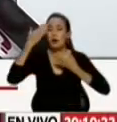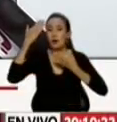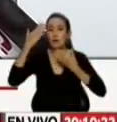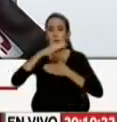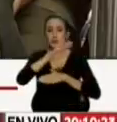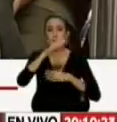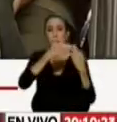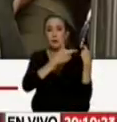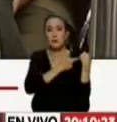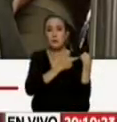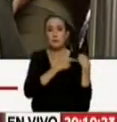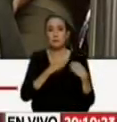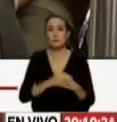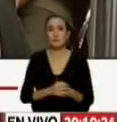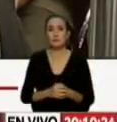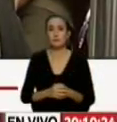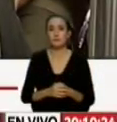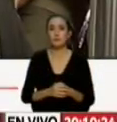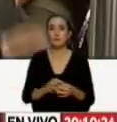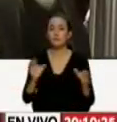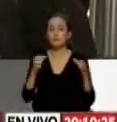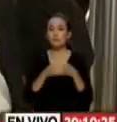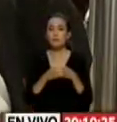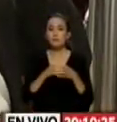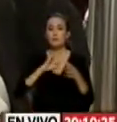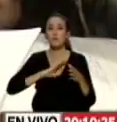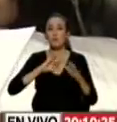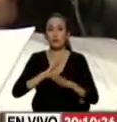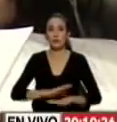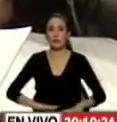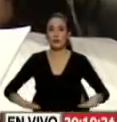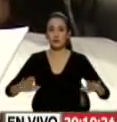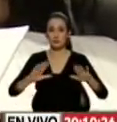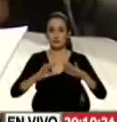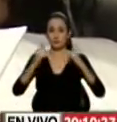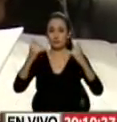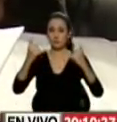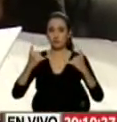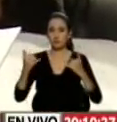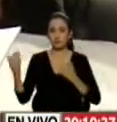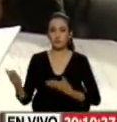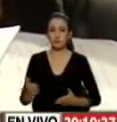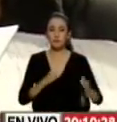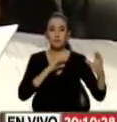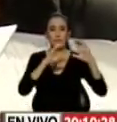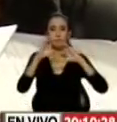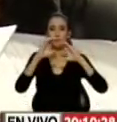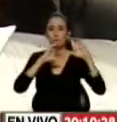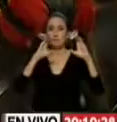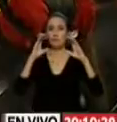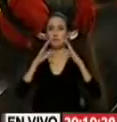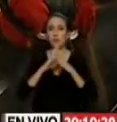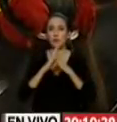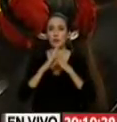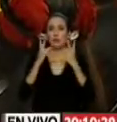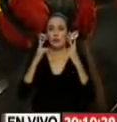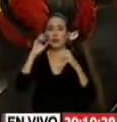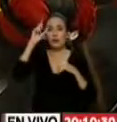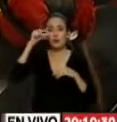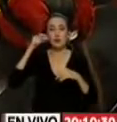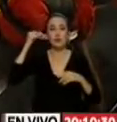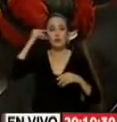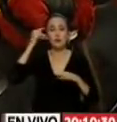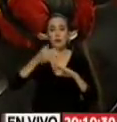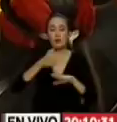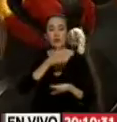esa responsabilidad. Los llamados de asistencia a la comisión incluirán a la SECOM debido al manejo comunicacional que se dio al caso en el gobierno